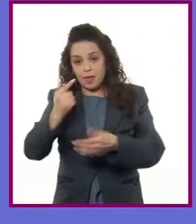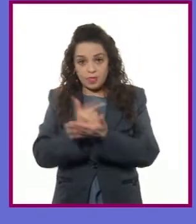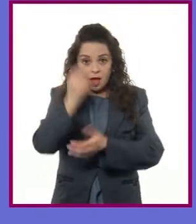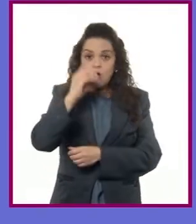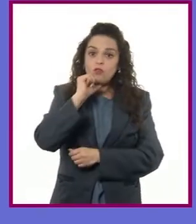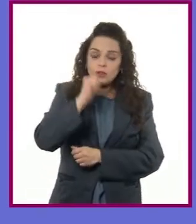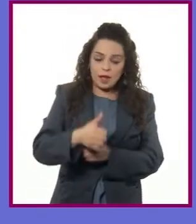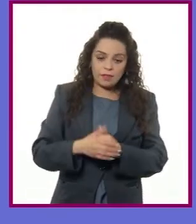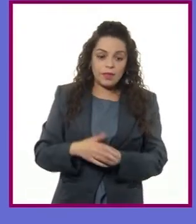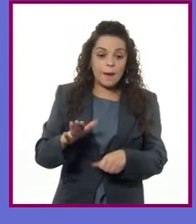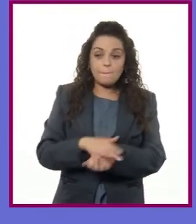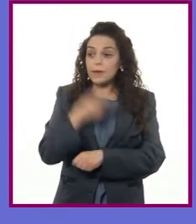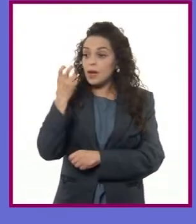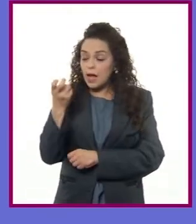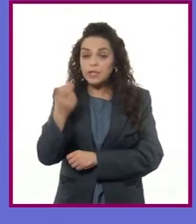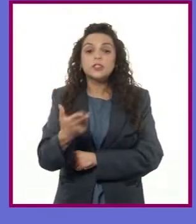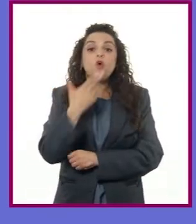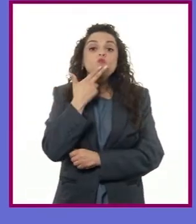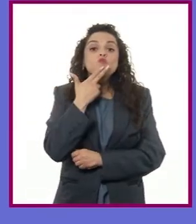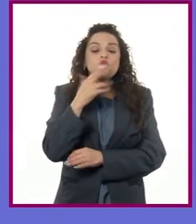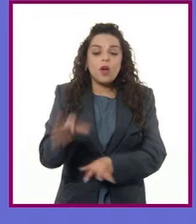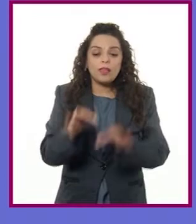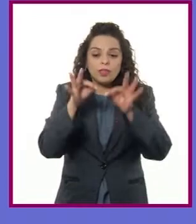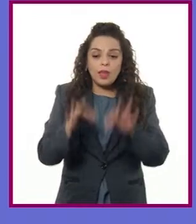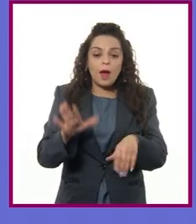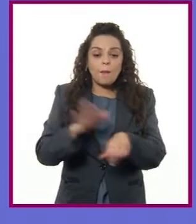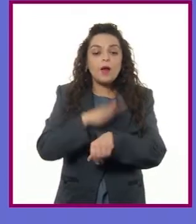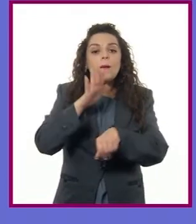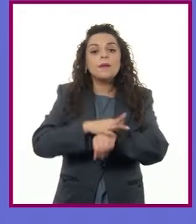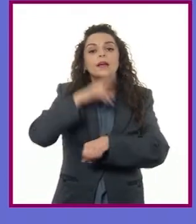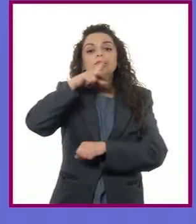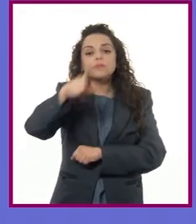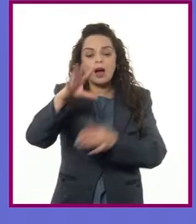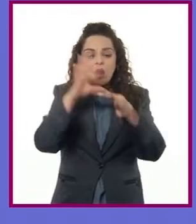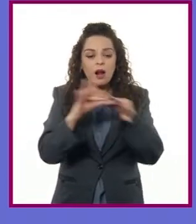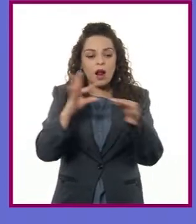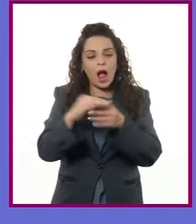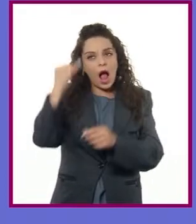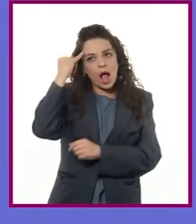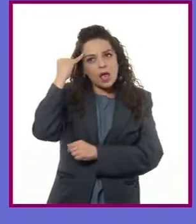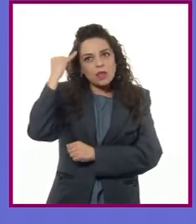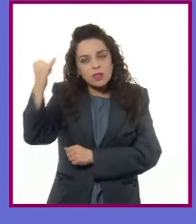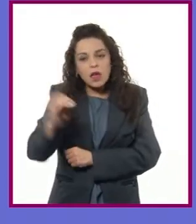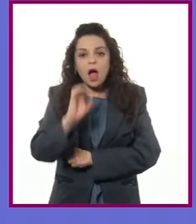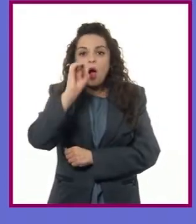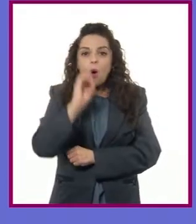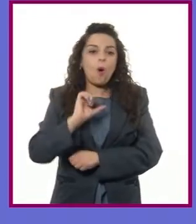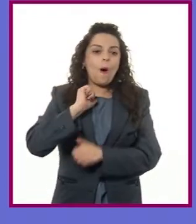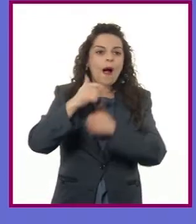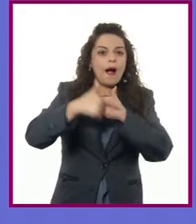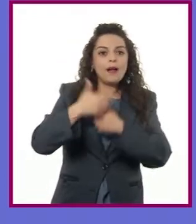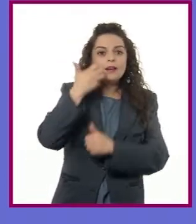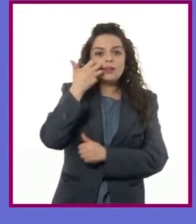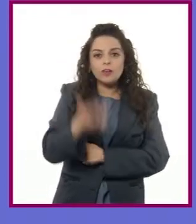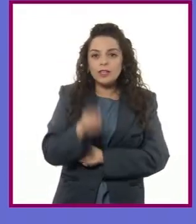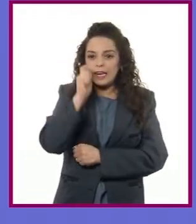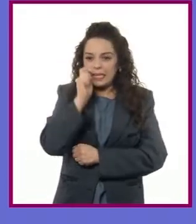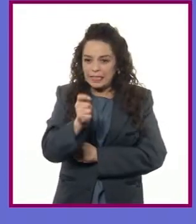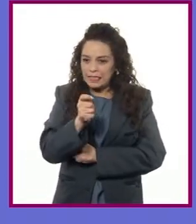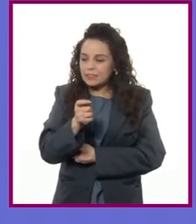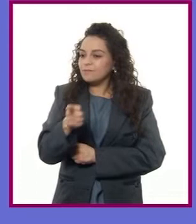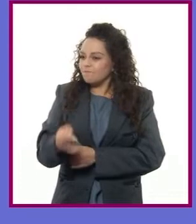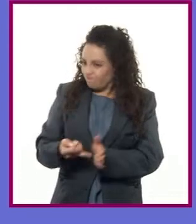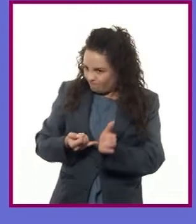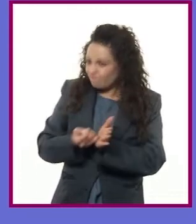útil cuando se considera que la cita expresa mejor una idea o cuando se quiere apoyar una afirmación mediante